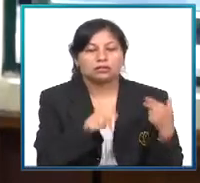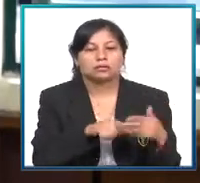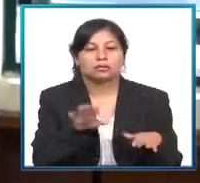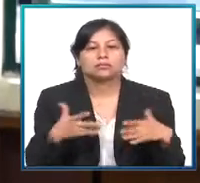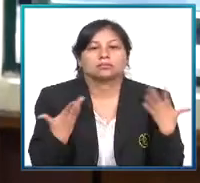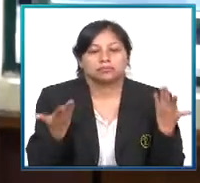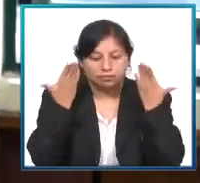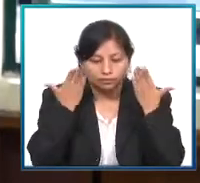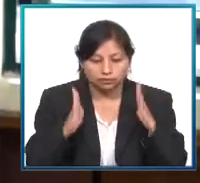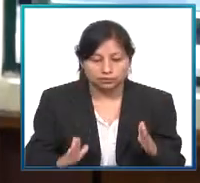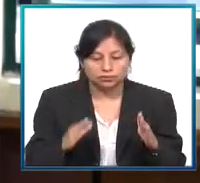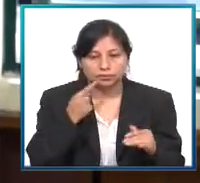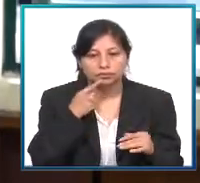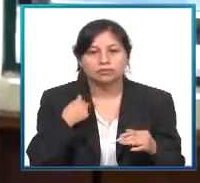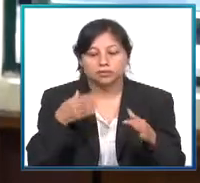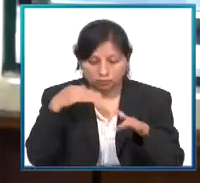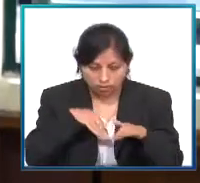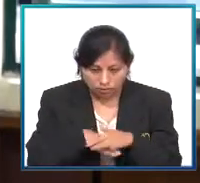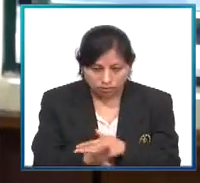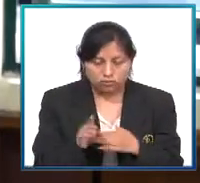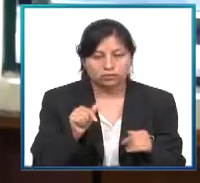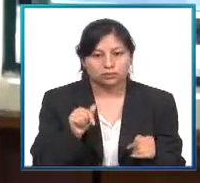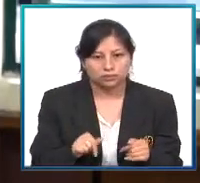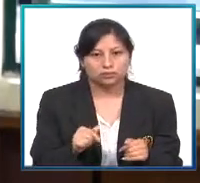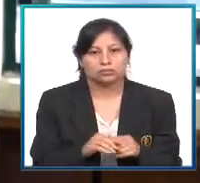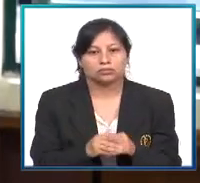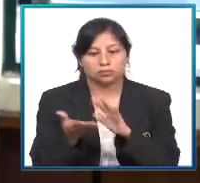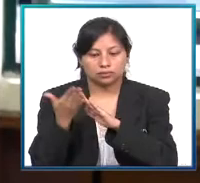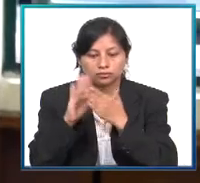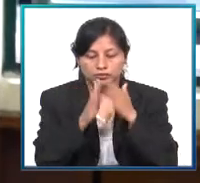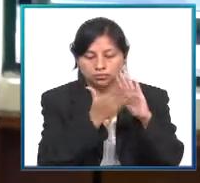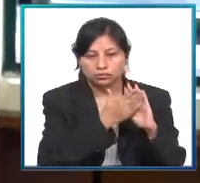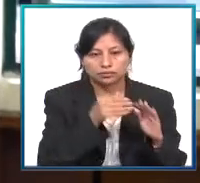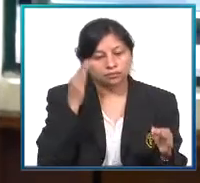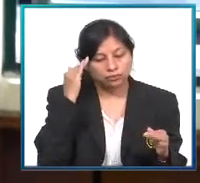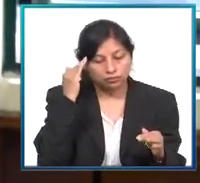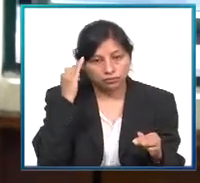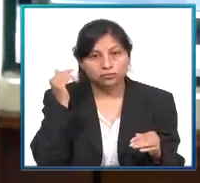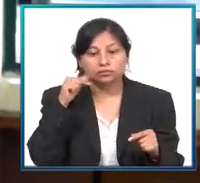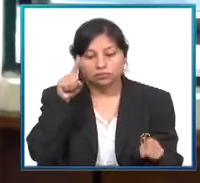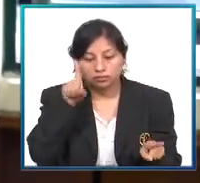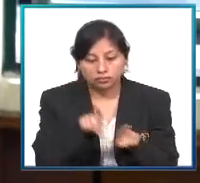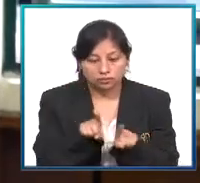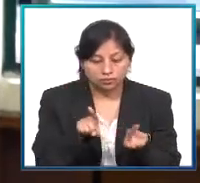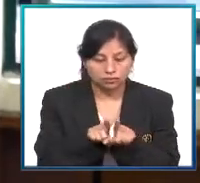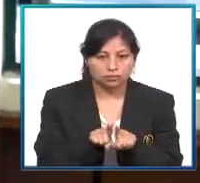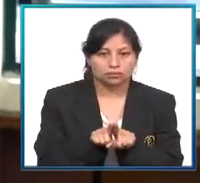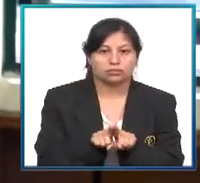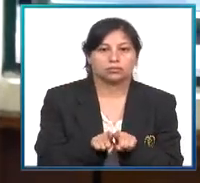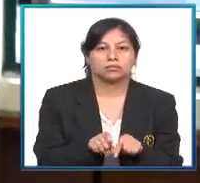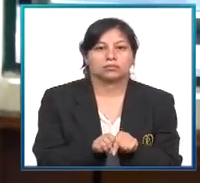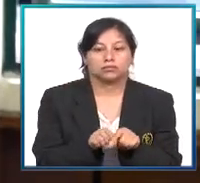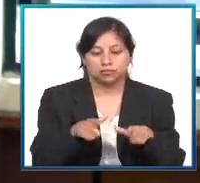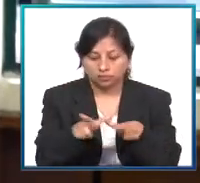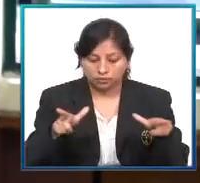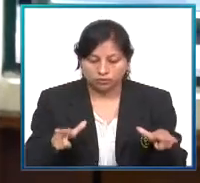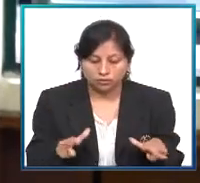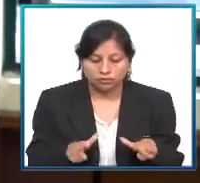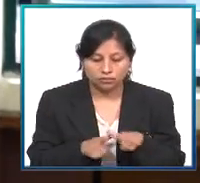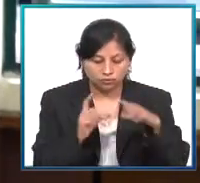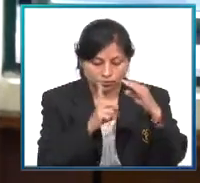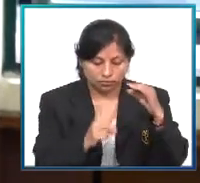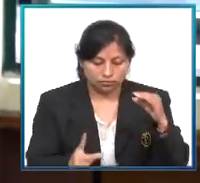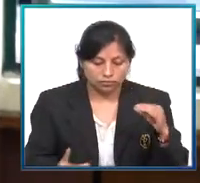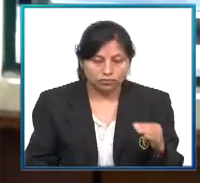ellos necesitan resguardar esta comunidad, tomando en cuenta de que también por el lugar geográfico donde